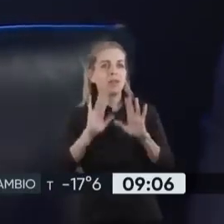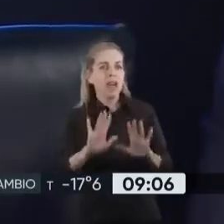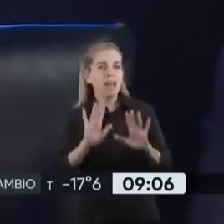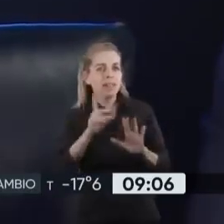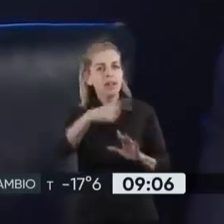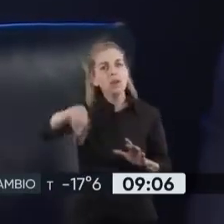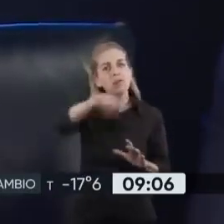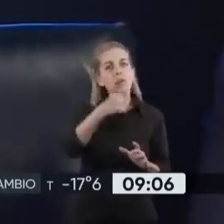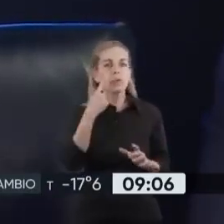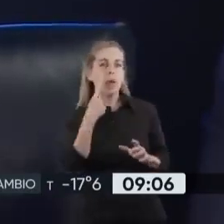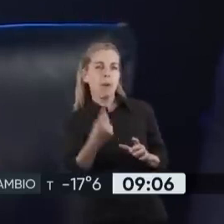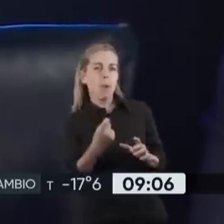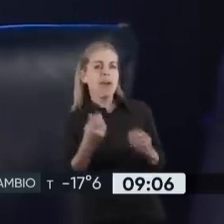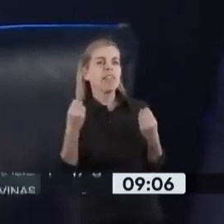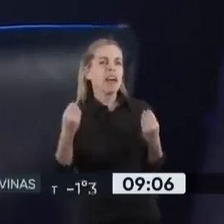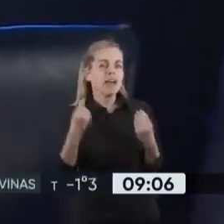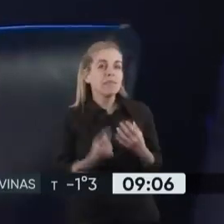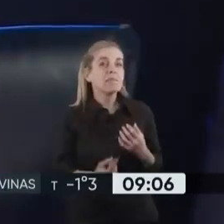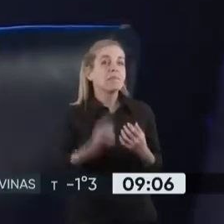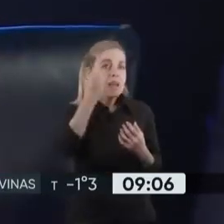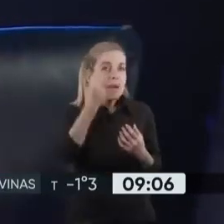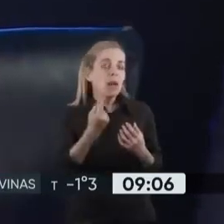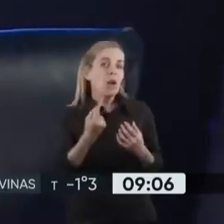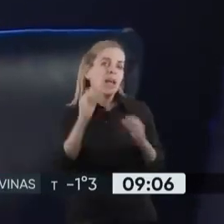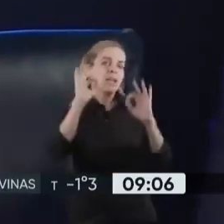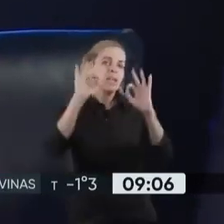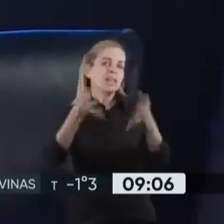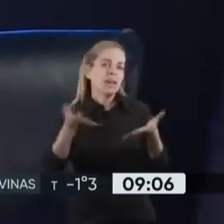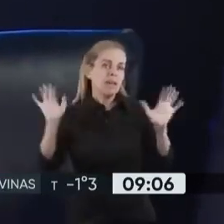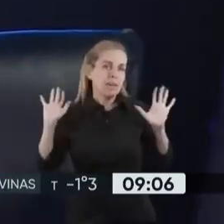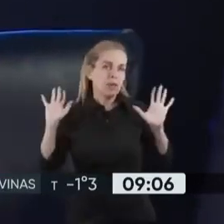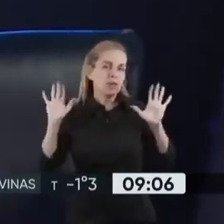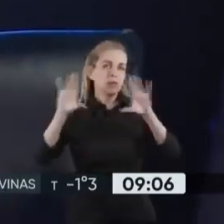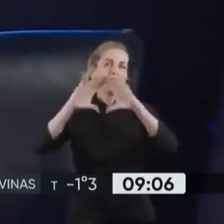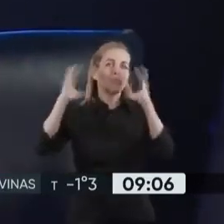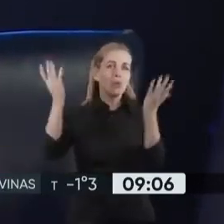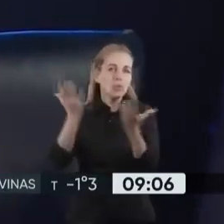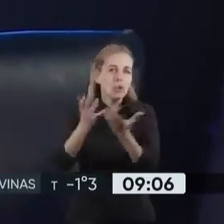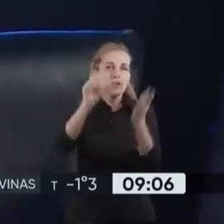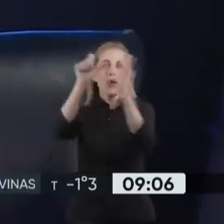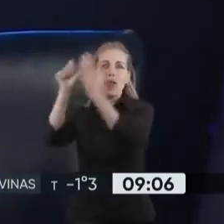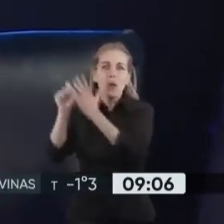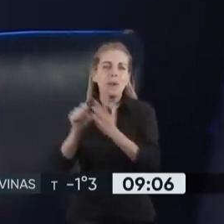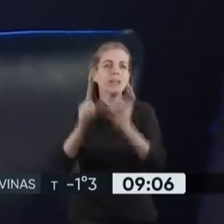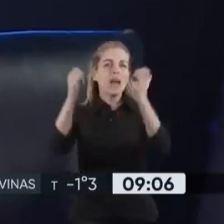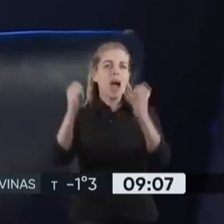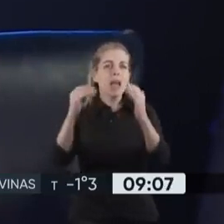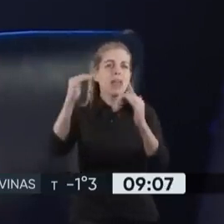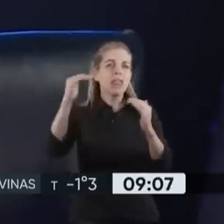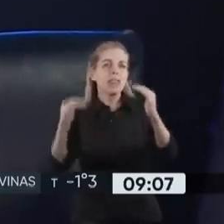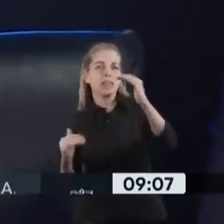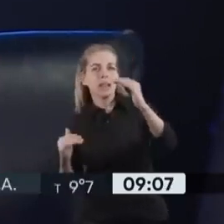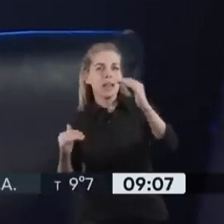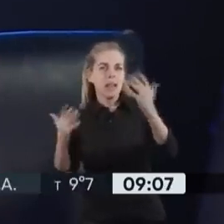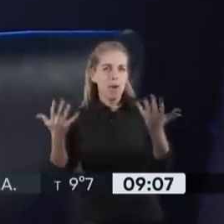estamos observando en primer lugar algo que todos conocemos el mundo hoy está en desequilibrio ese desequilibrio por supuesto